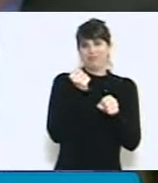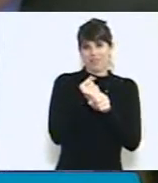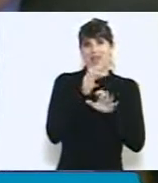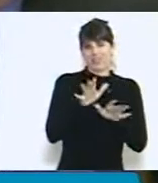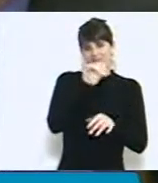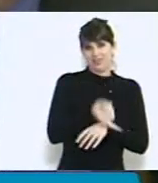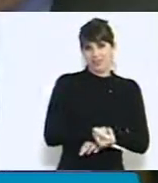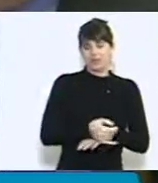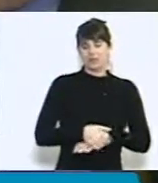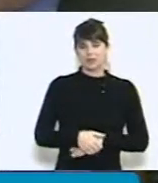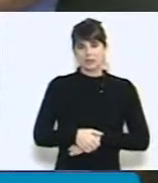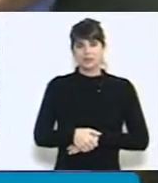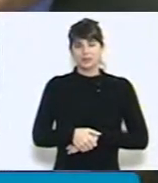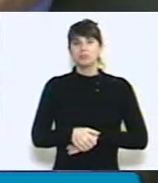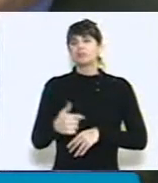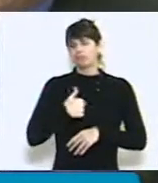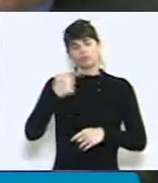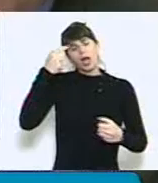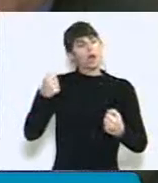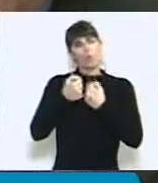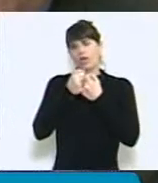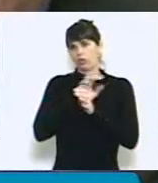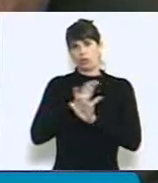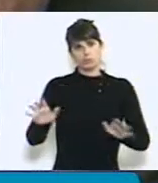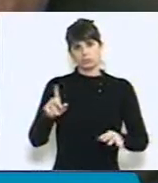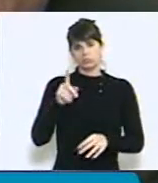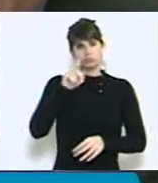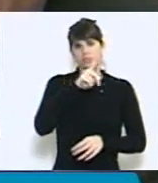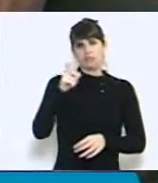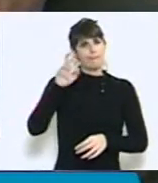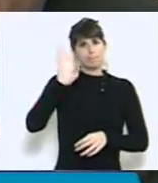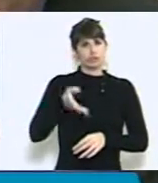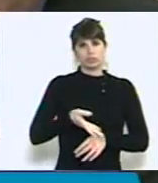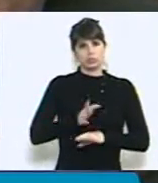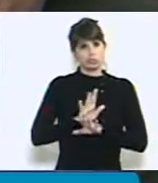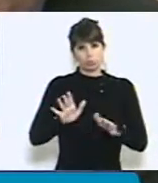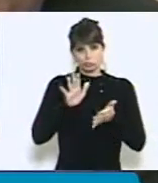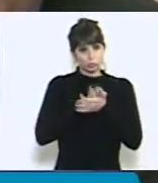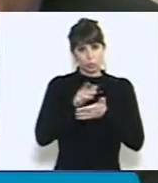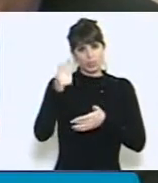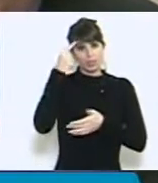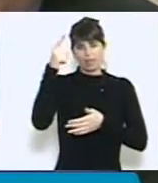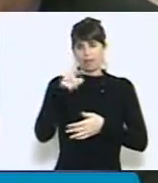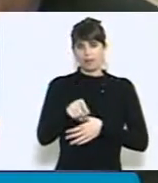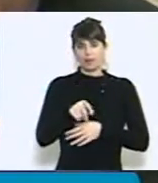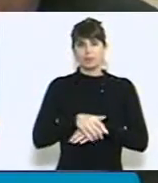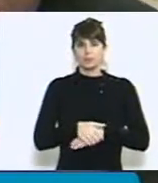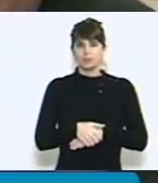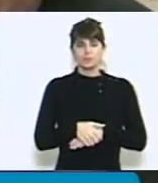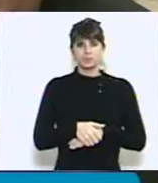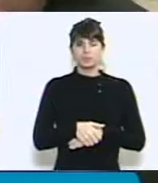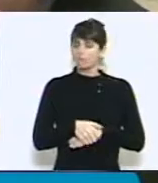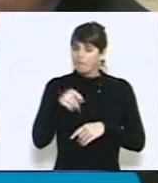Estando absolutamente de acuerdo con ese criterio, también es cierto que todo esto requiere